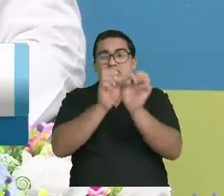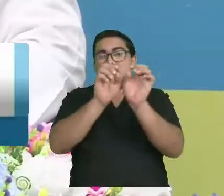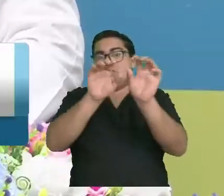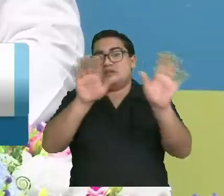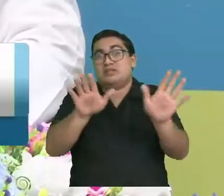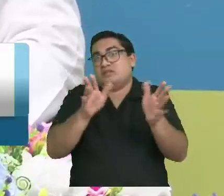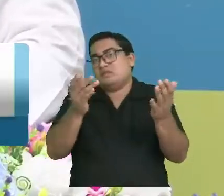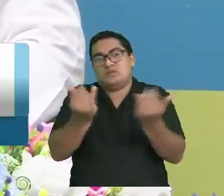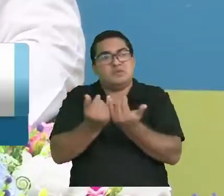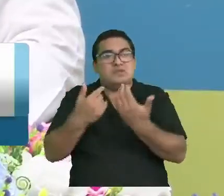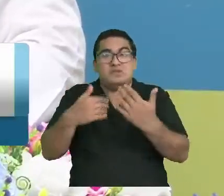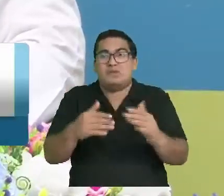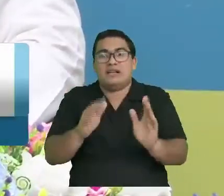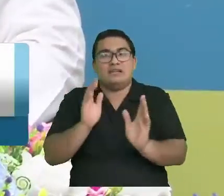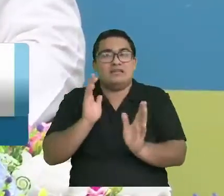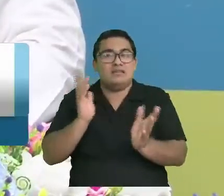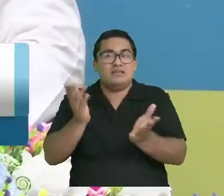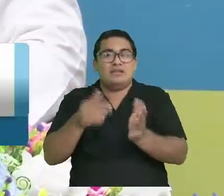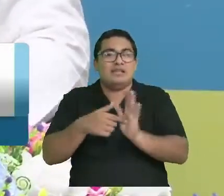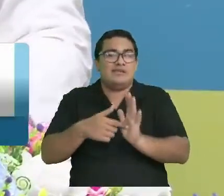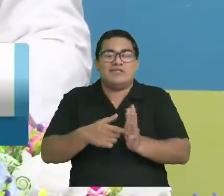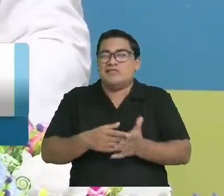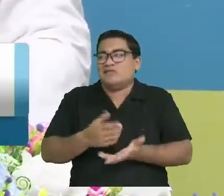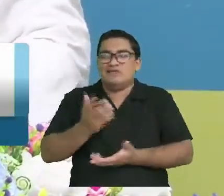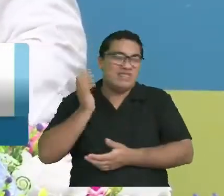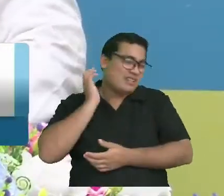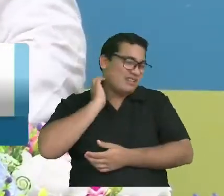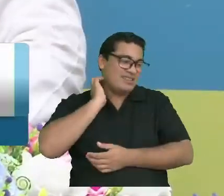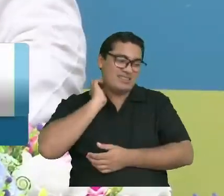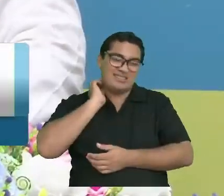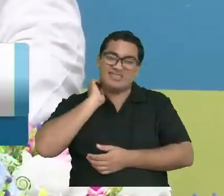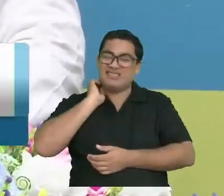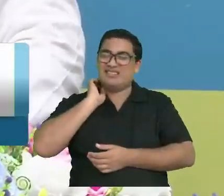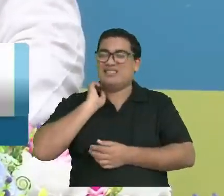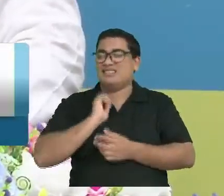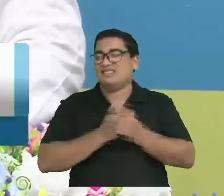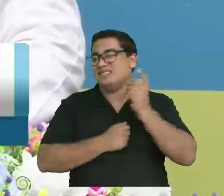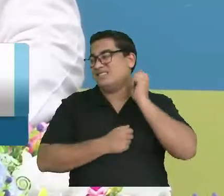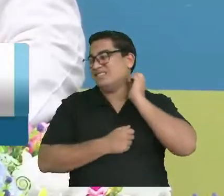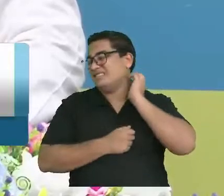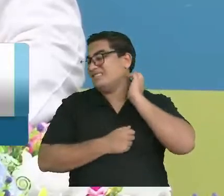inconsciente. Entonces, por ejemplo, en momentos de estrés, por ejemplo, en el ámbito laboral,